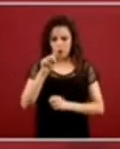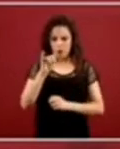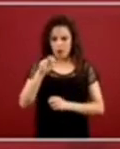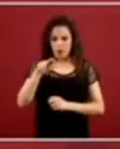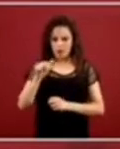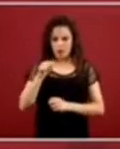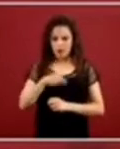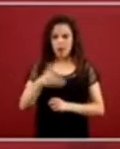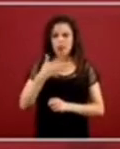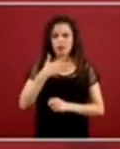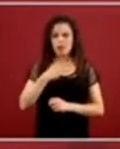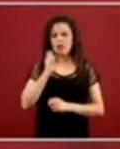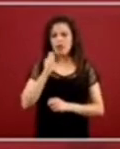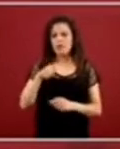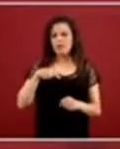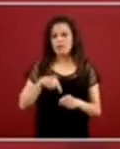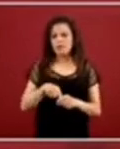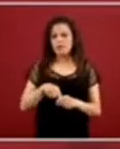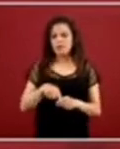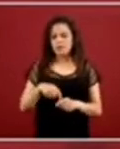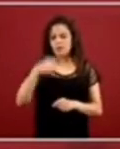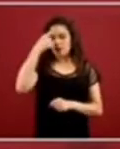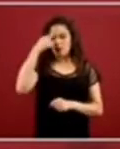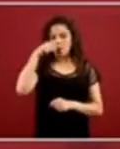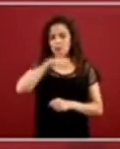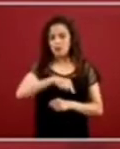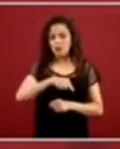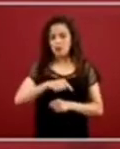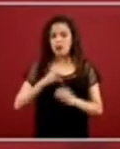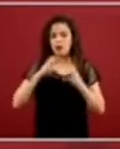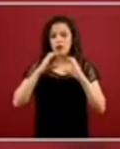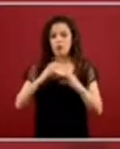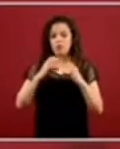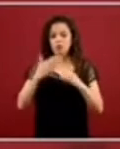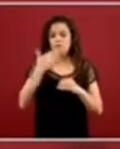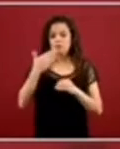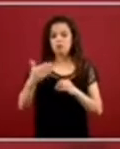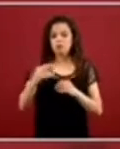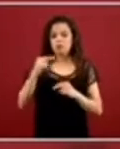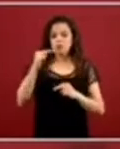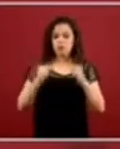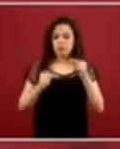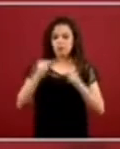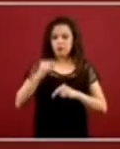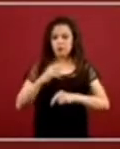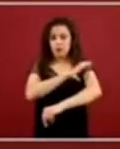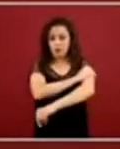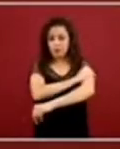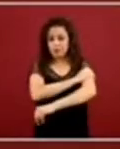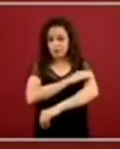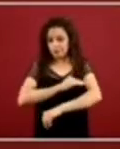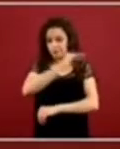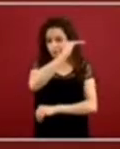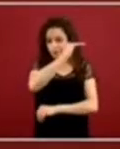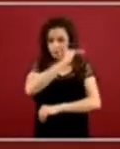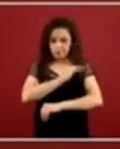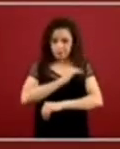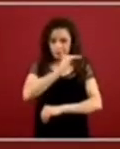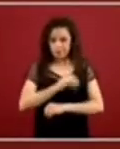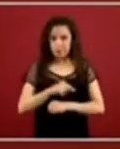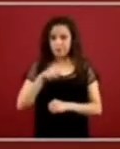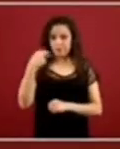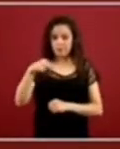una sustancia que participa en la regulación de la presión arterial en condiciones normales. Es una sustancia que se